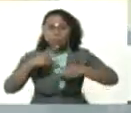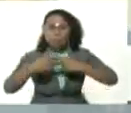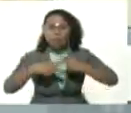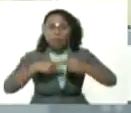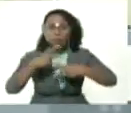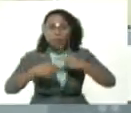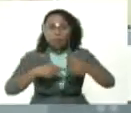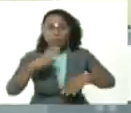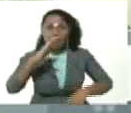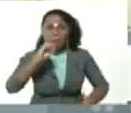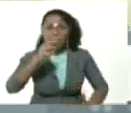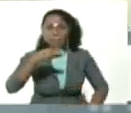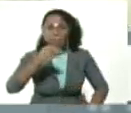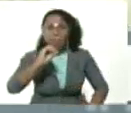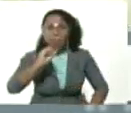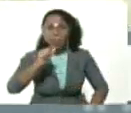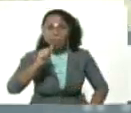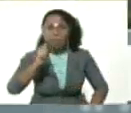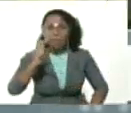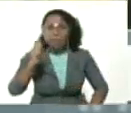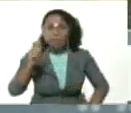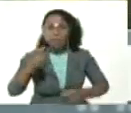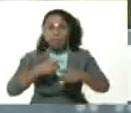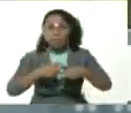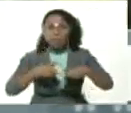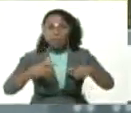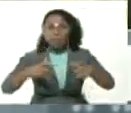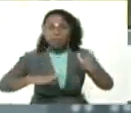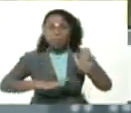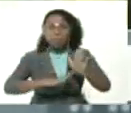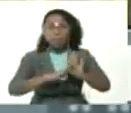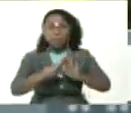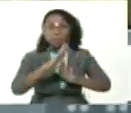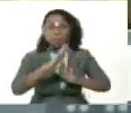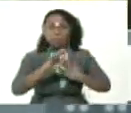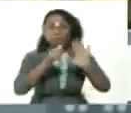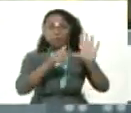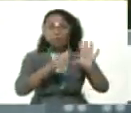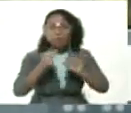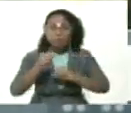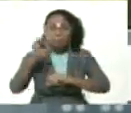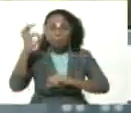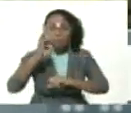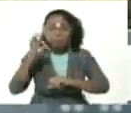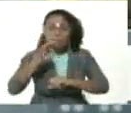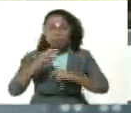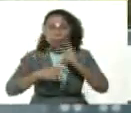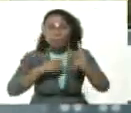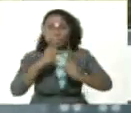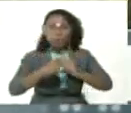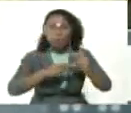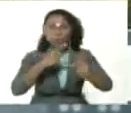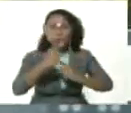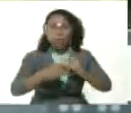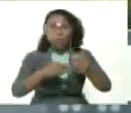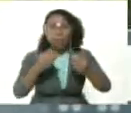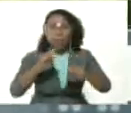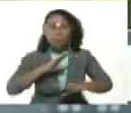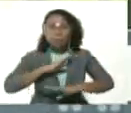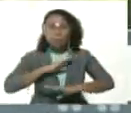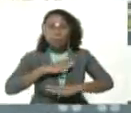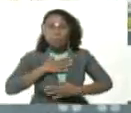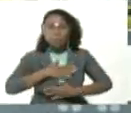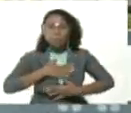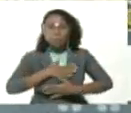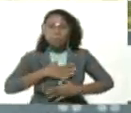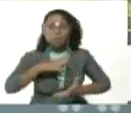de coposa. Y vamos a crecer por lo menos un 60% en la producción para satisfacer los